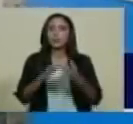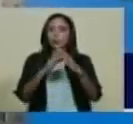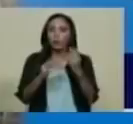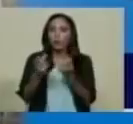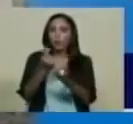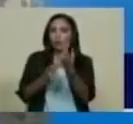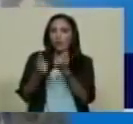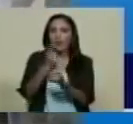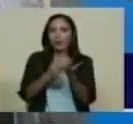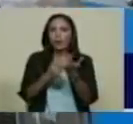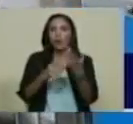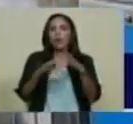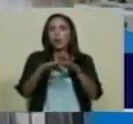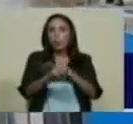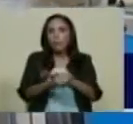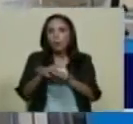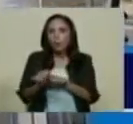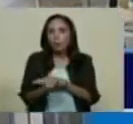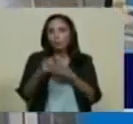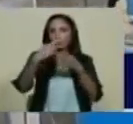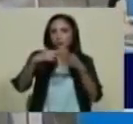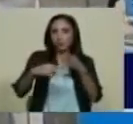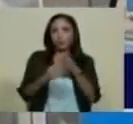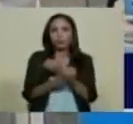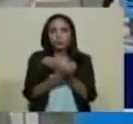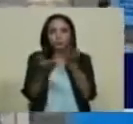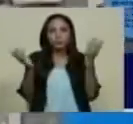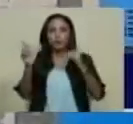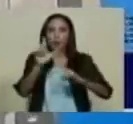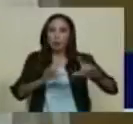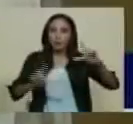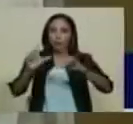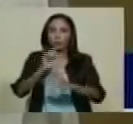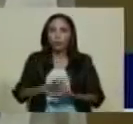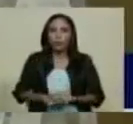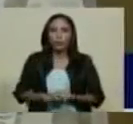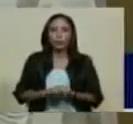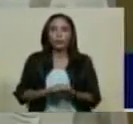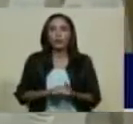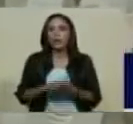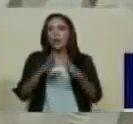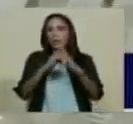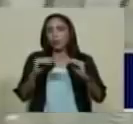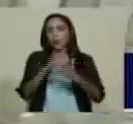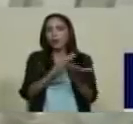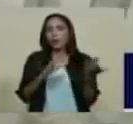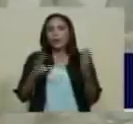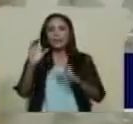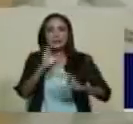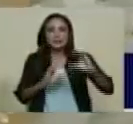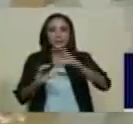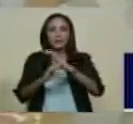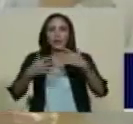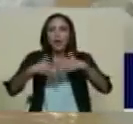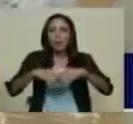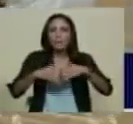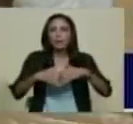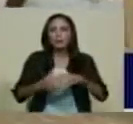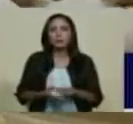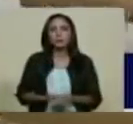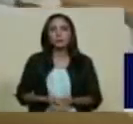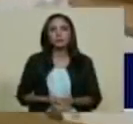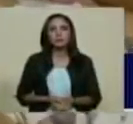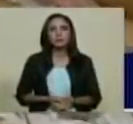insumos para dotar a todos los laboratorios de las áreas de ciencias básicas y ciencias